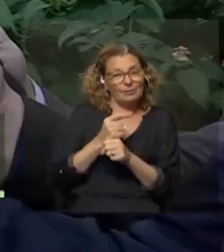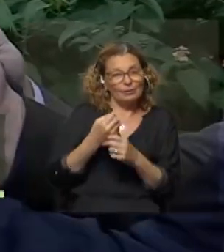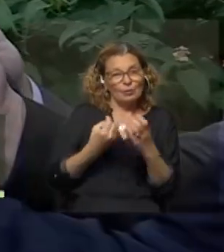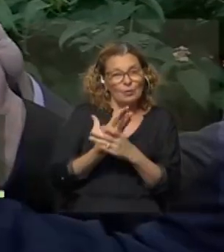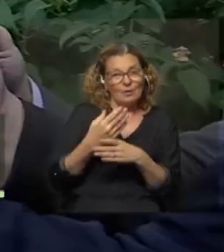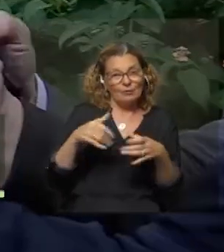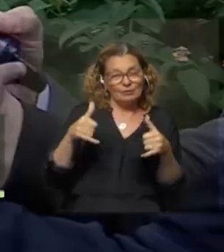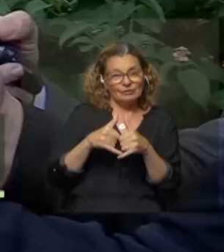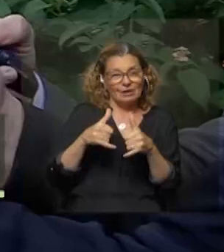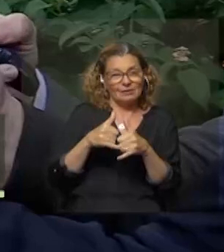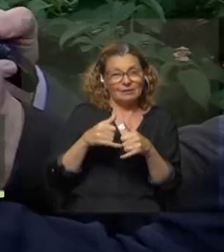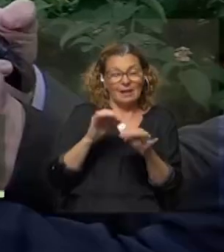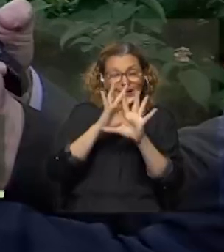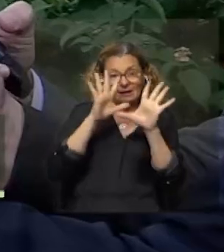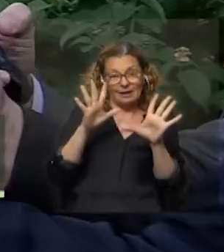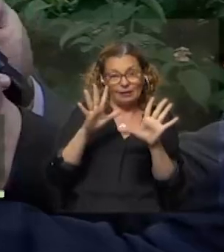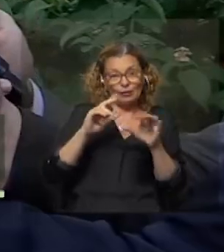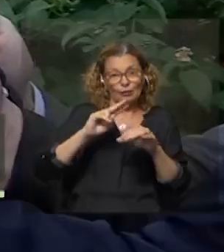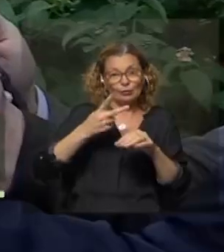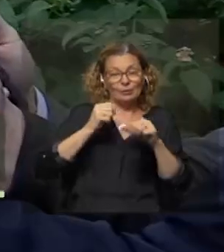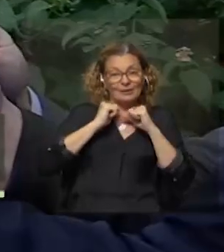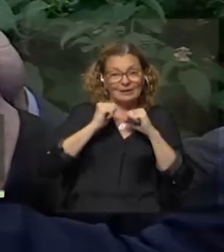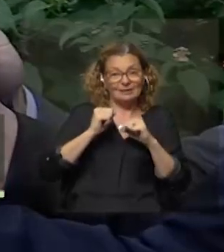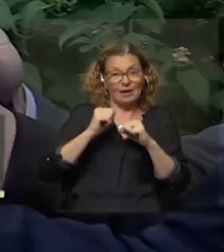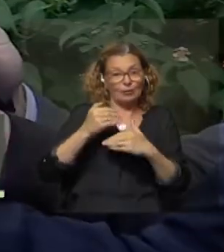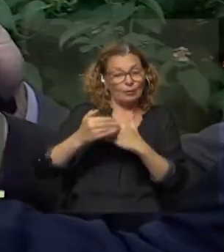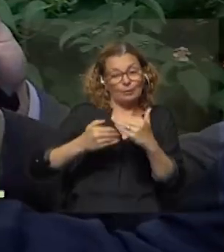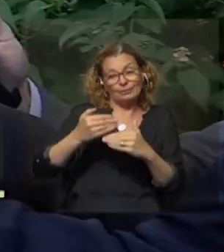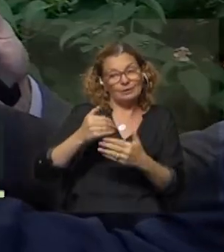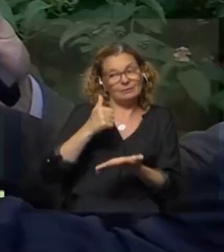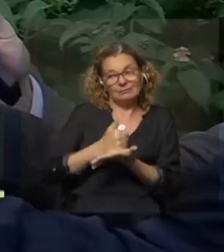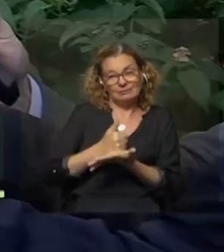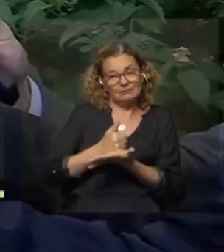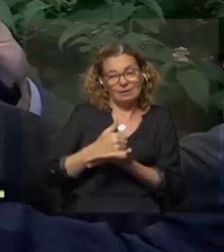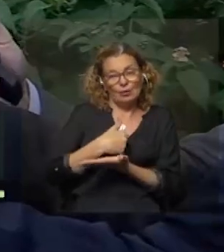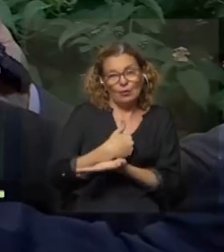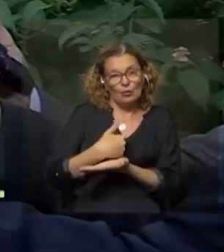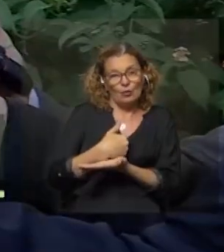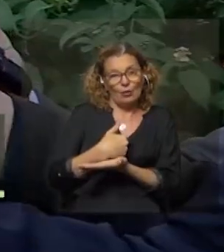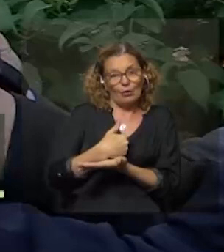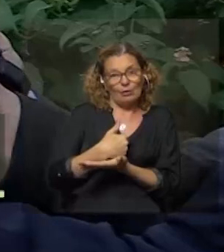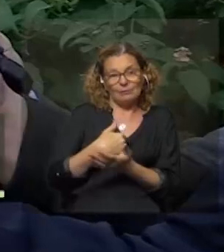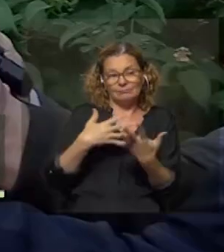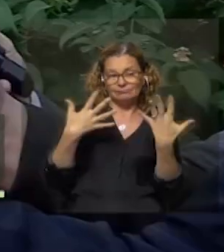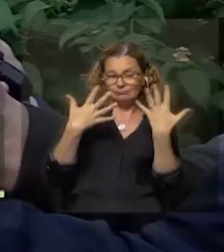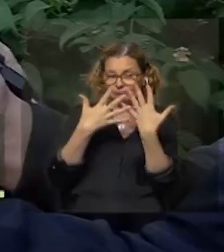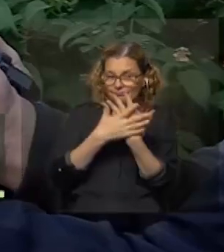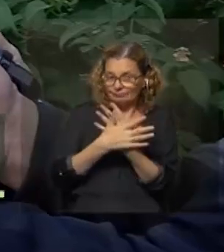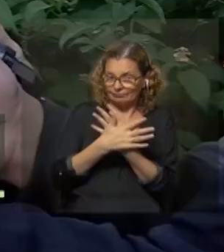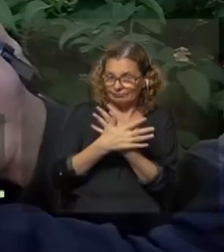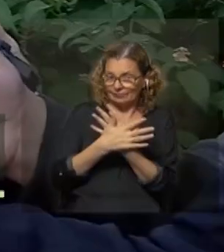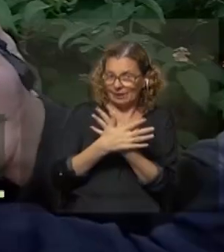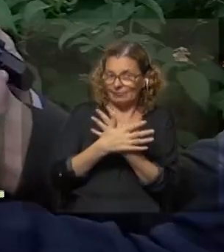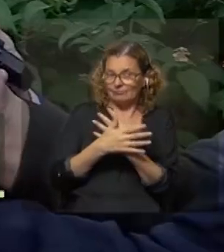nuevos chat queda claro que al menos los subsecretarios no deberían continuar en sus cargos su rol fue muy nítido fue muy explícito